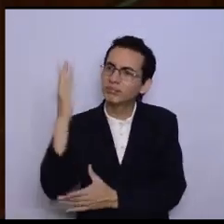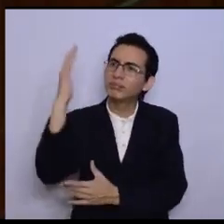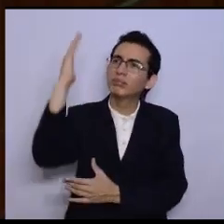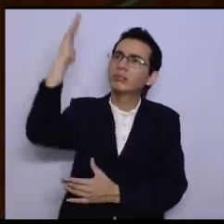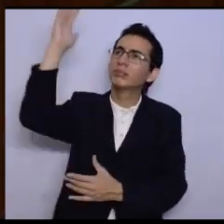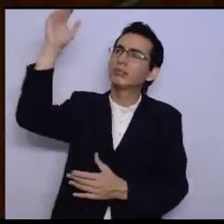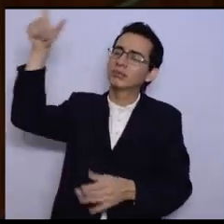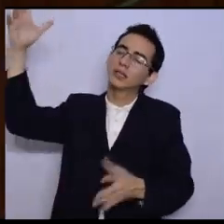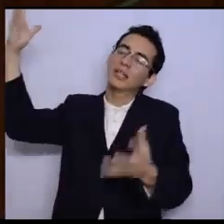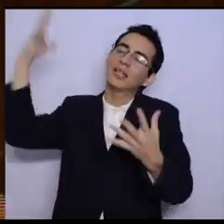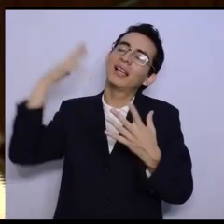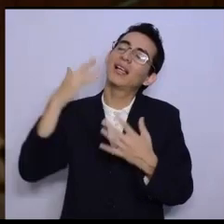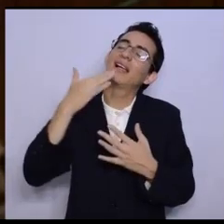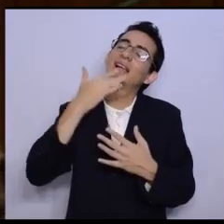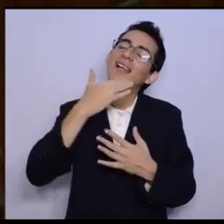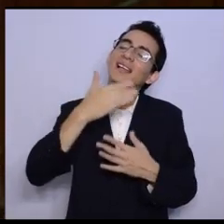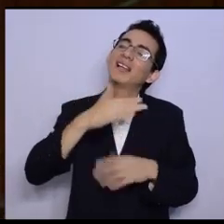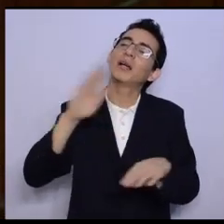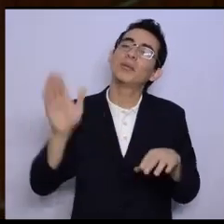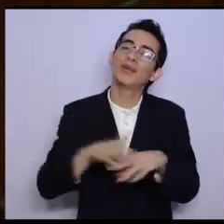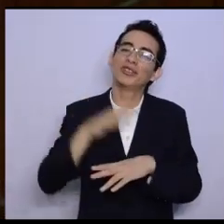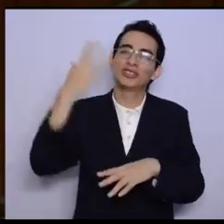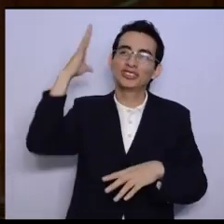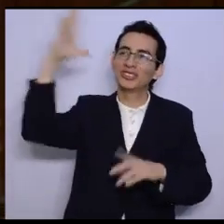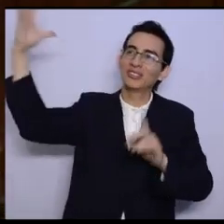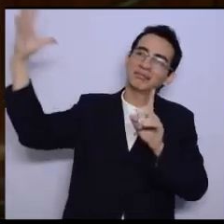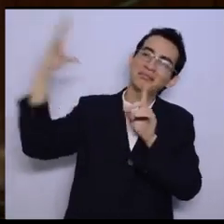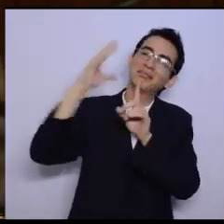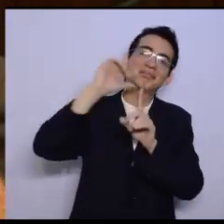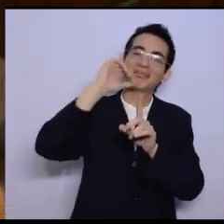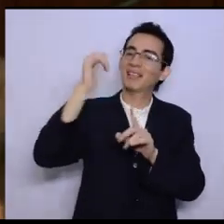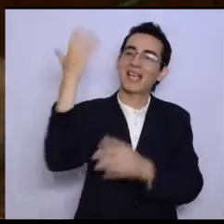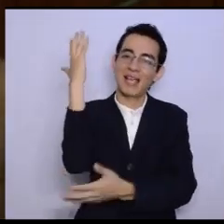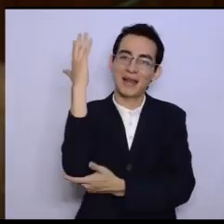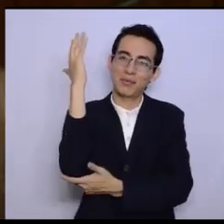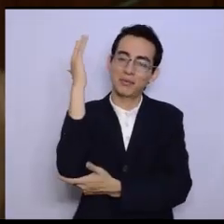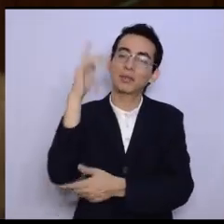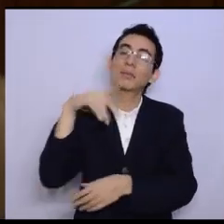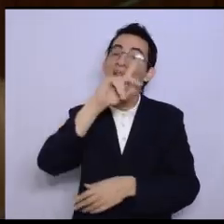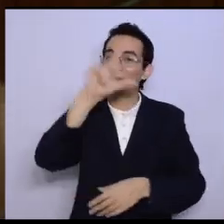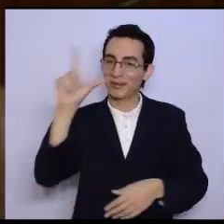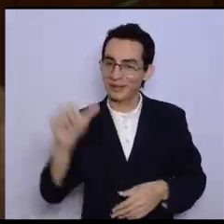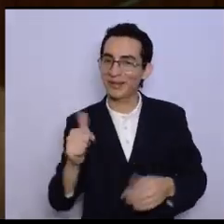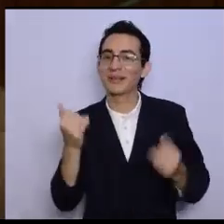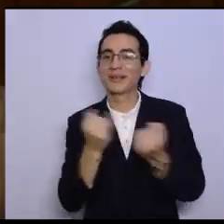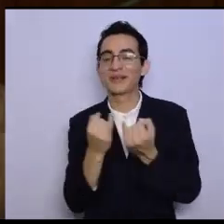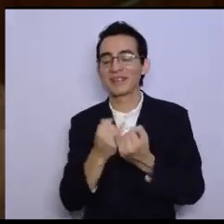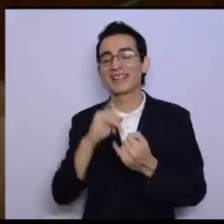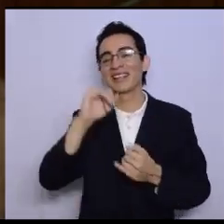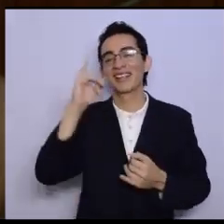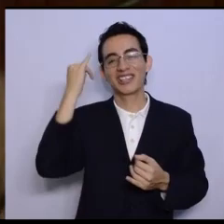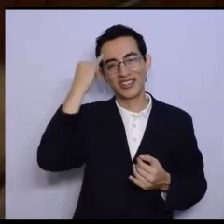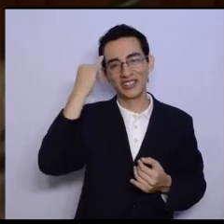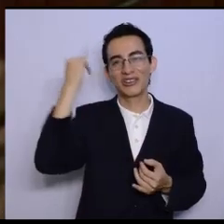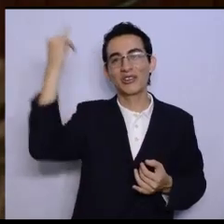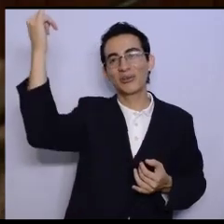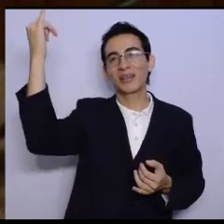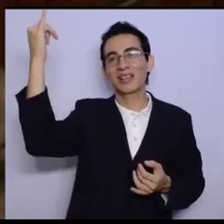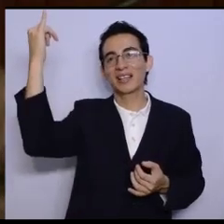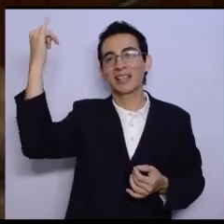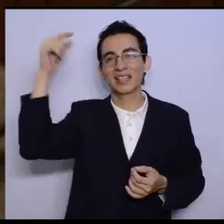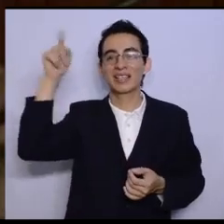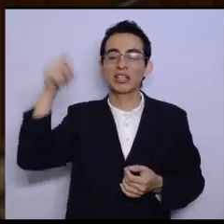descansaba Jonás del calor del sol. Dice, pero Jehová preparó un gusano